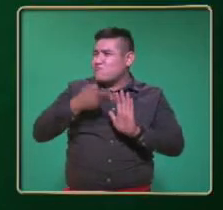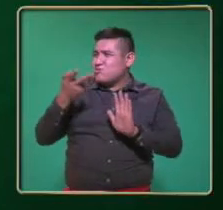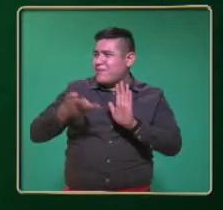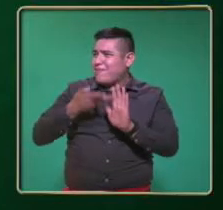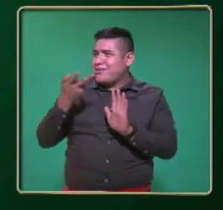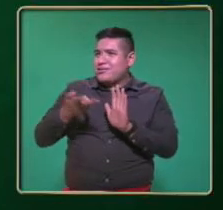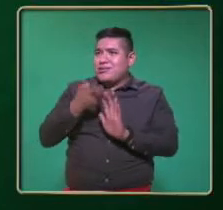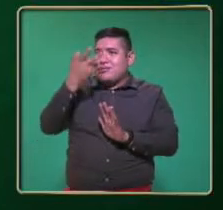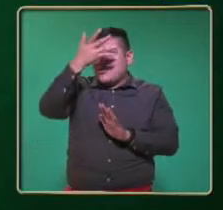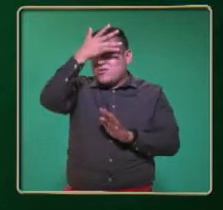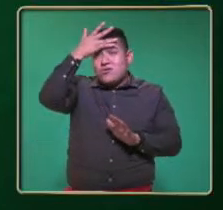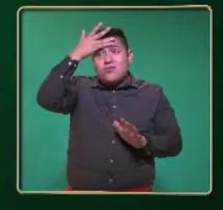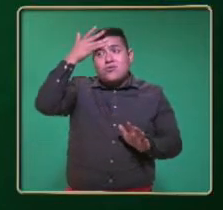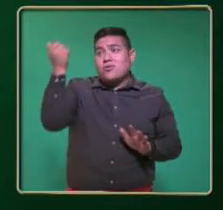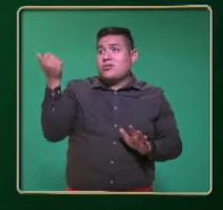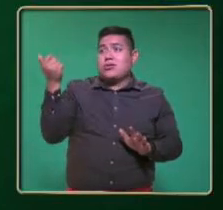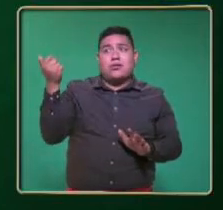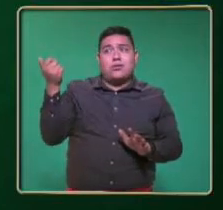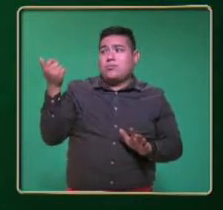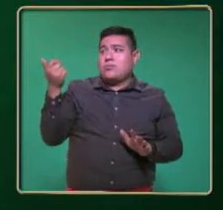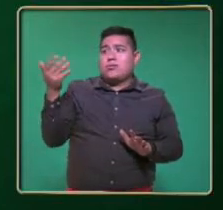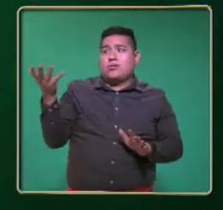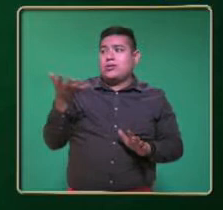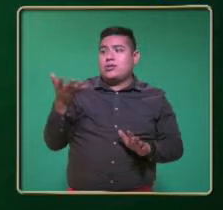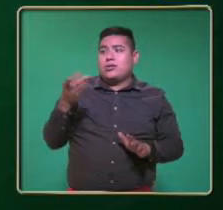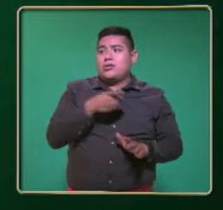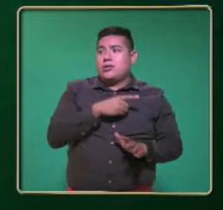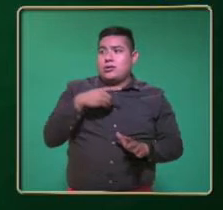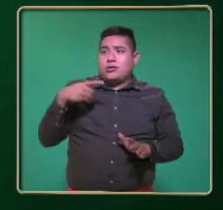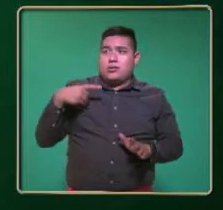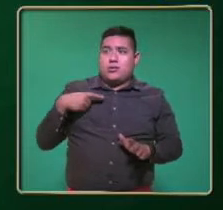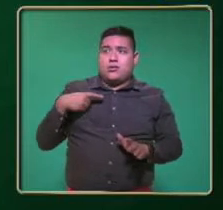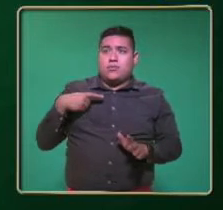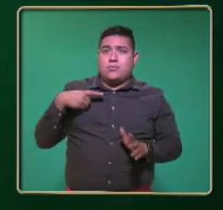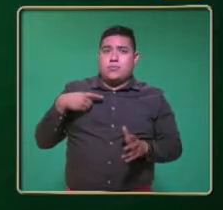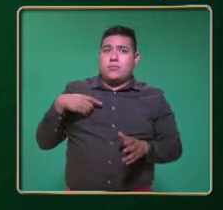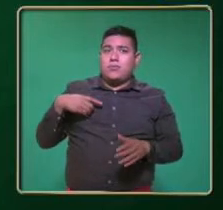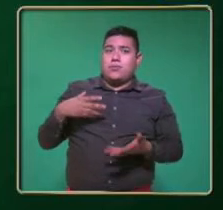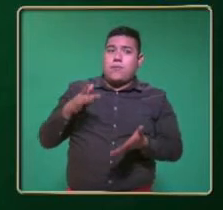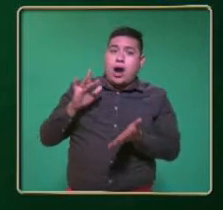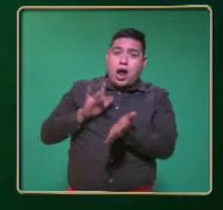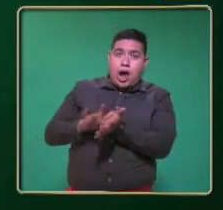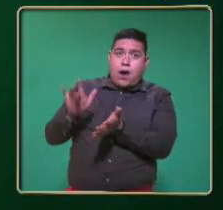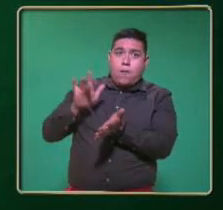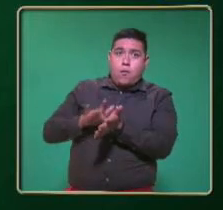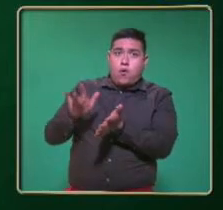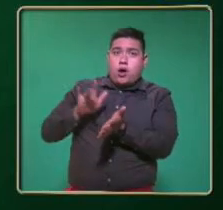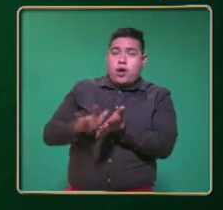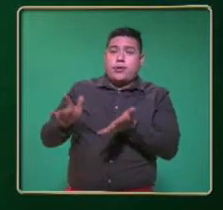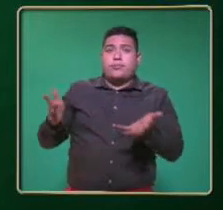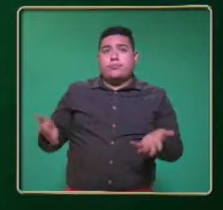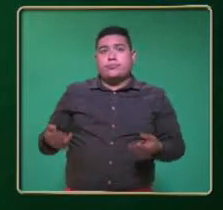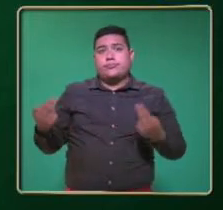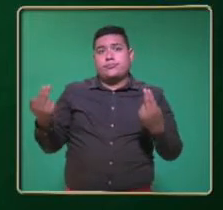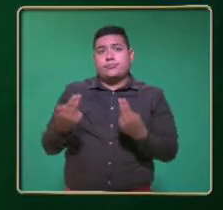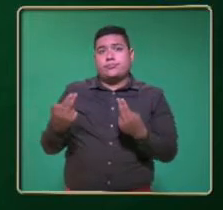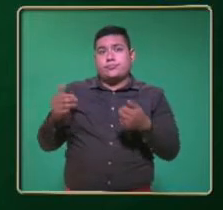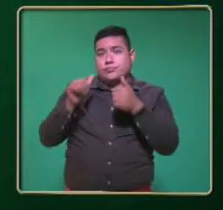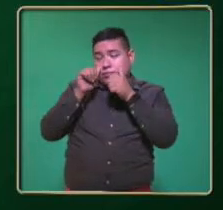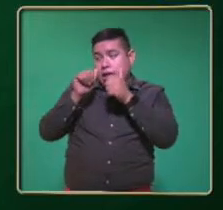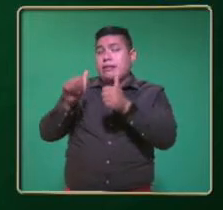sabe bien qué acciones tomar para apoyar mejor a este chico, que necesita